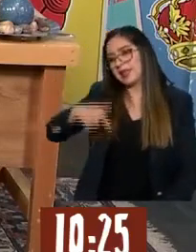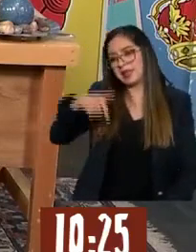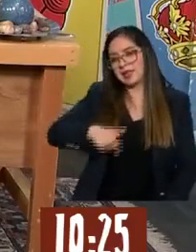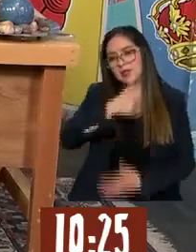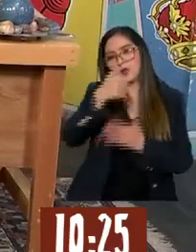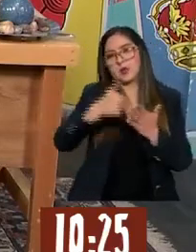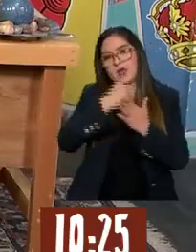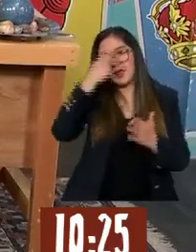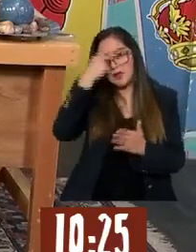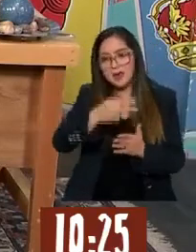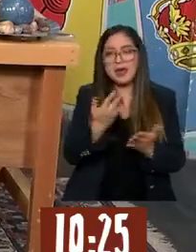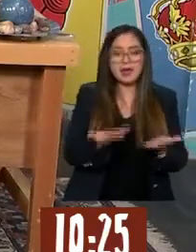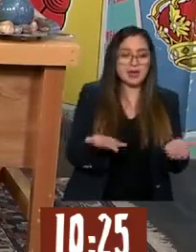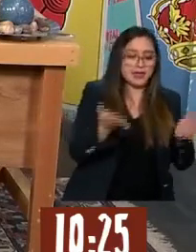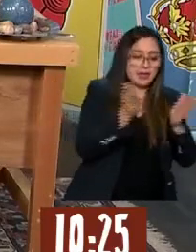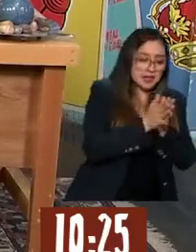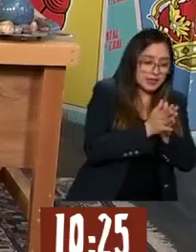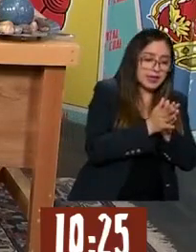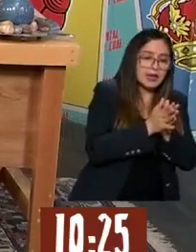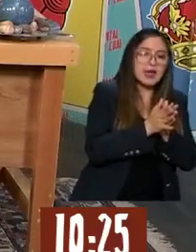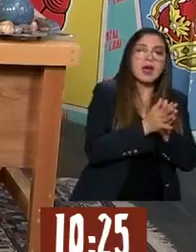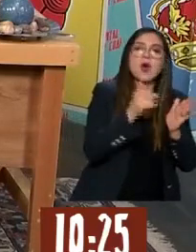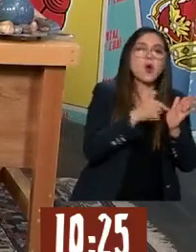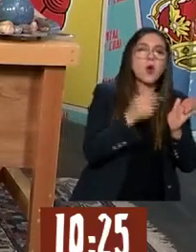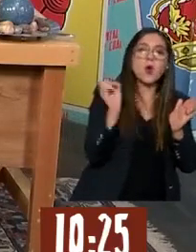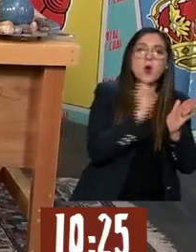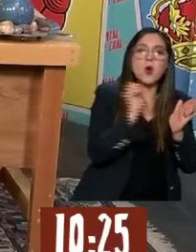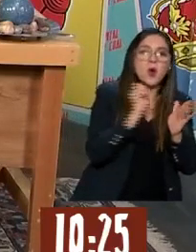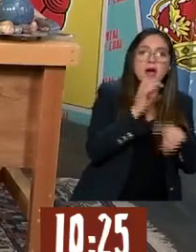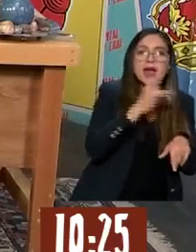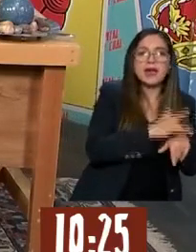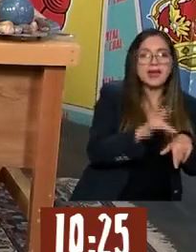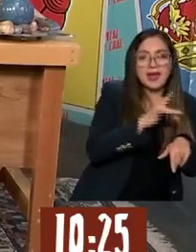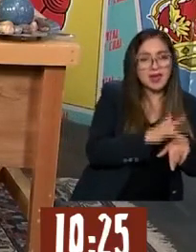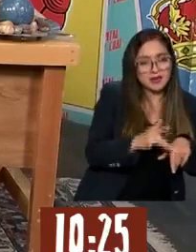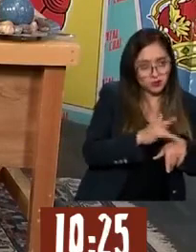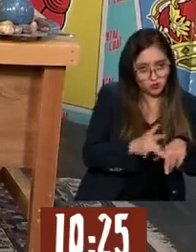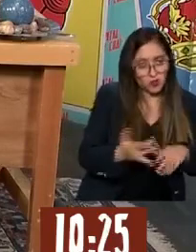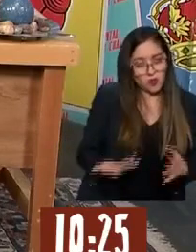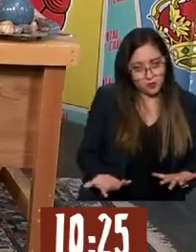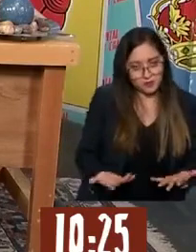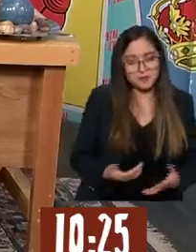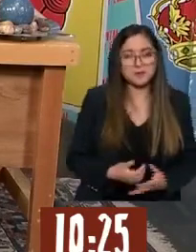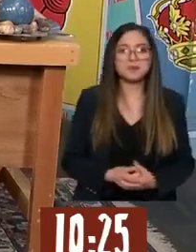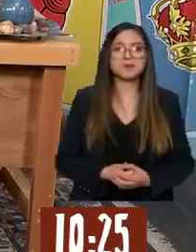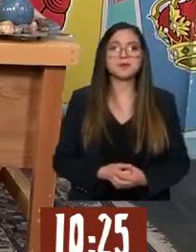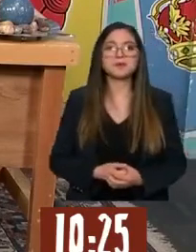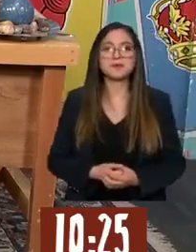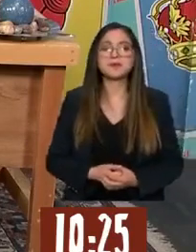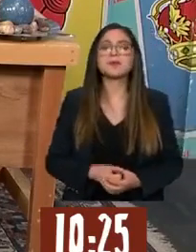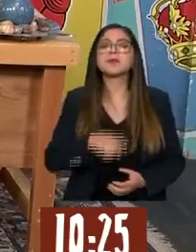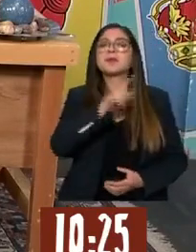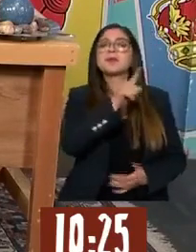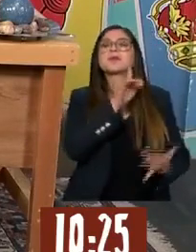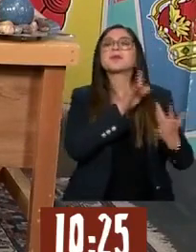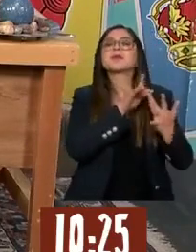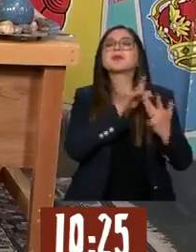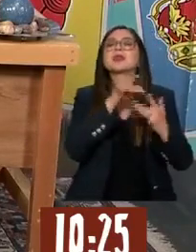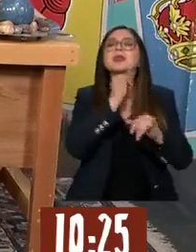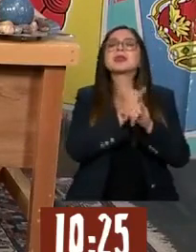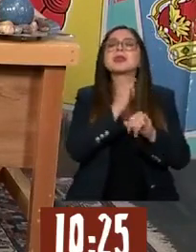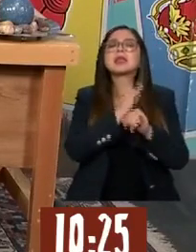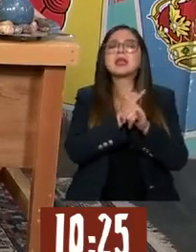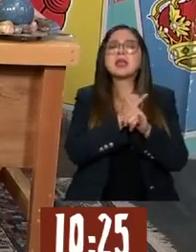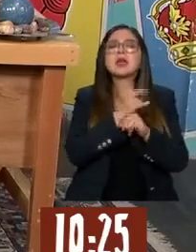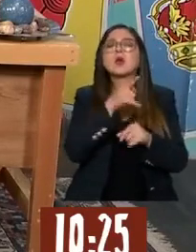Hacemos quesadillas sin queso. Exacto, por eso hacemos aquí en la capital quesadillas sin queso, porque no es queso. Rafita, tus redes sociales y cómo vas